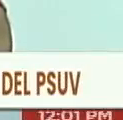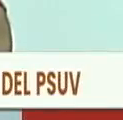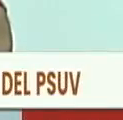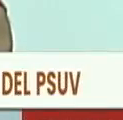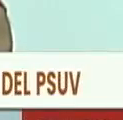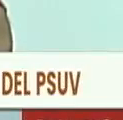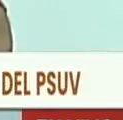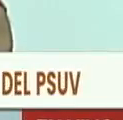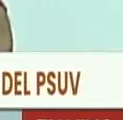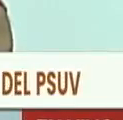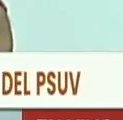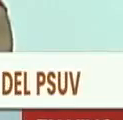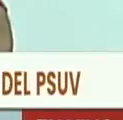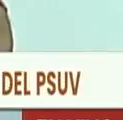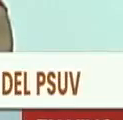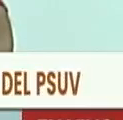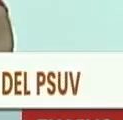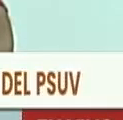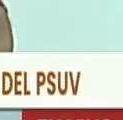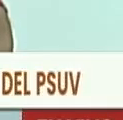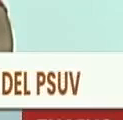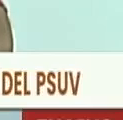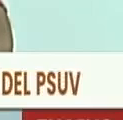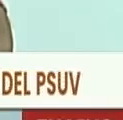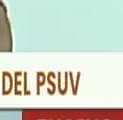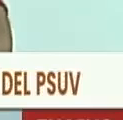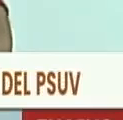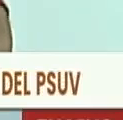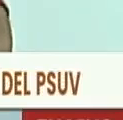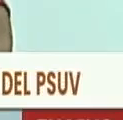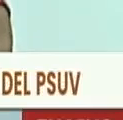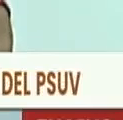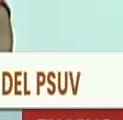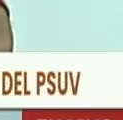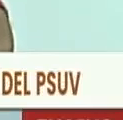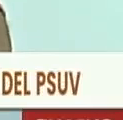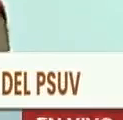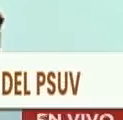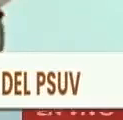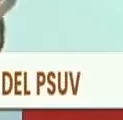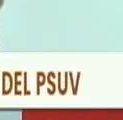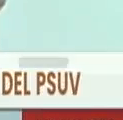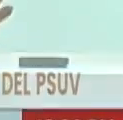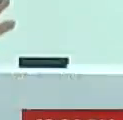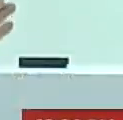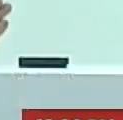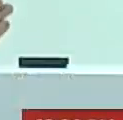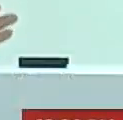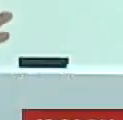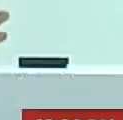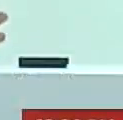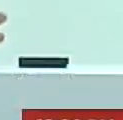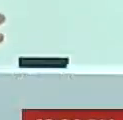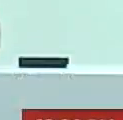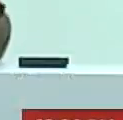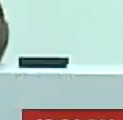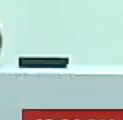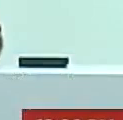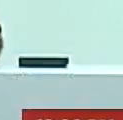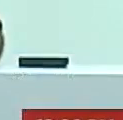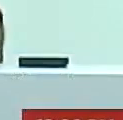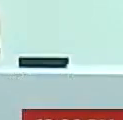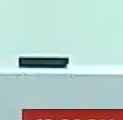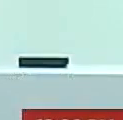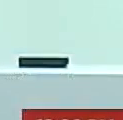Invitando. La asamblea se va a realizar el día sábado a las 2 de la tarde en tal lugar. Esa debe ser la propaganda. Esa debe